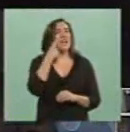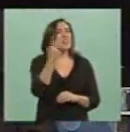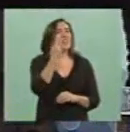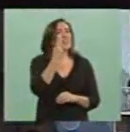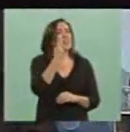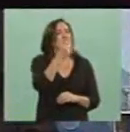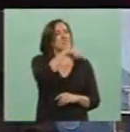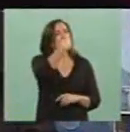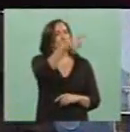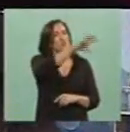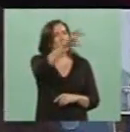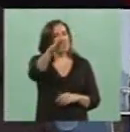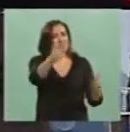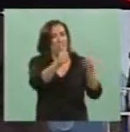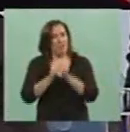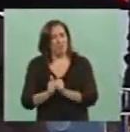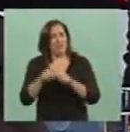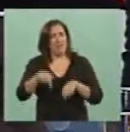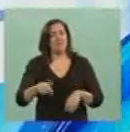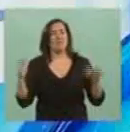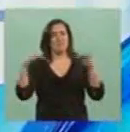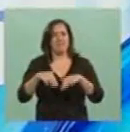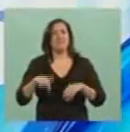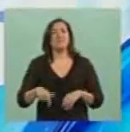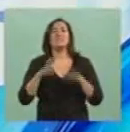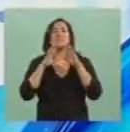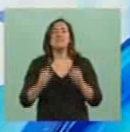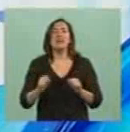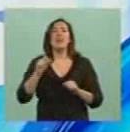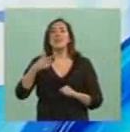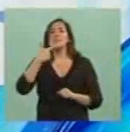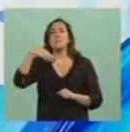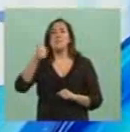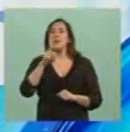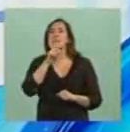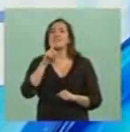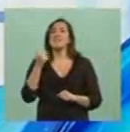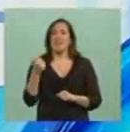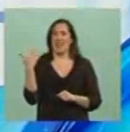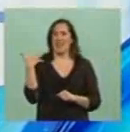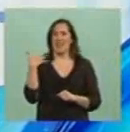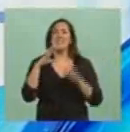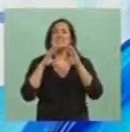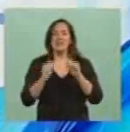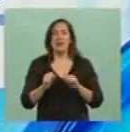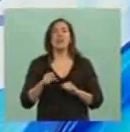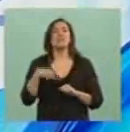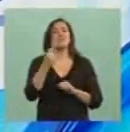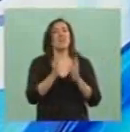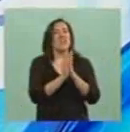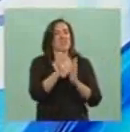que nos acompañan, señor secretario general de SMATA, autoridades